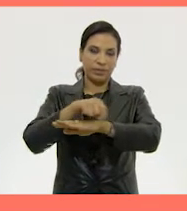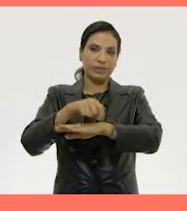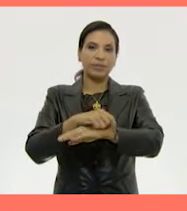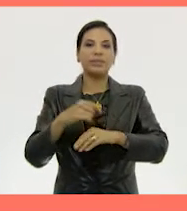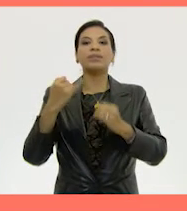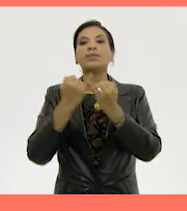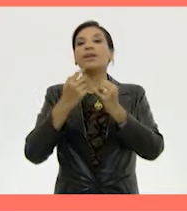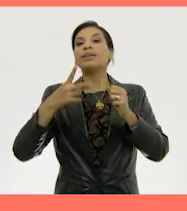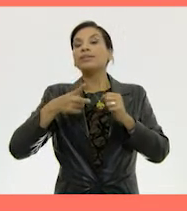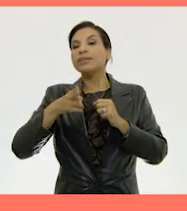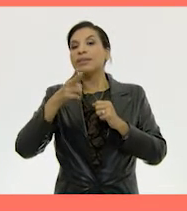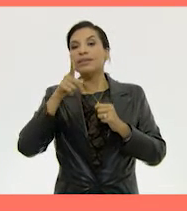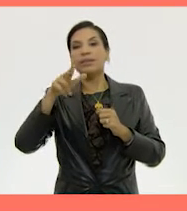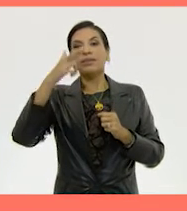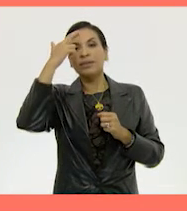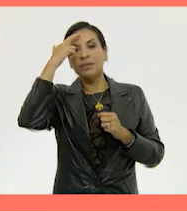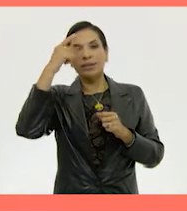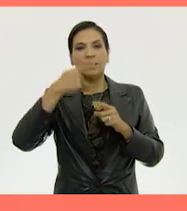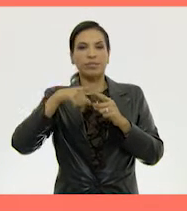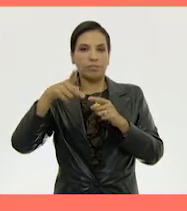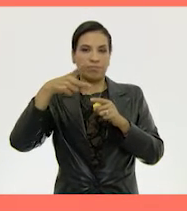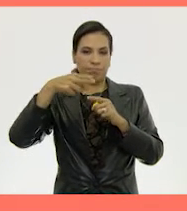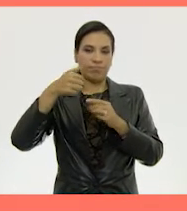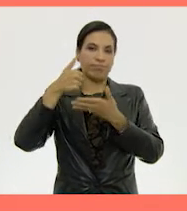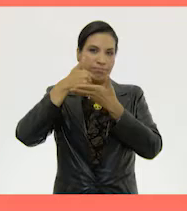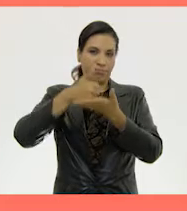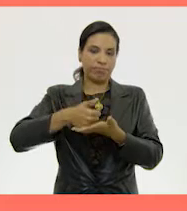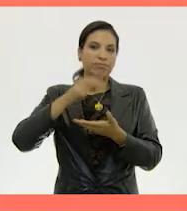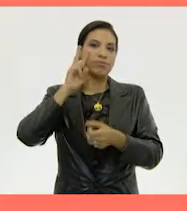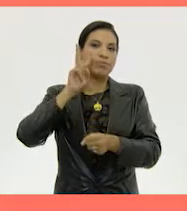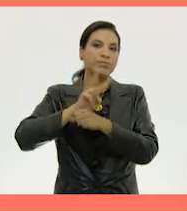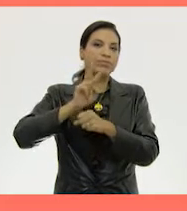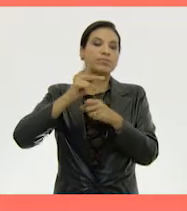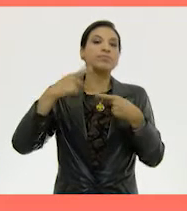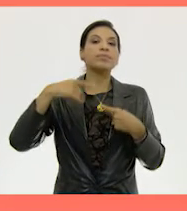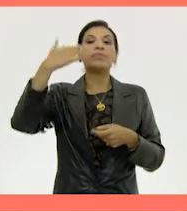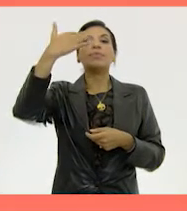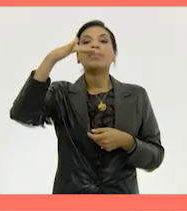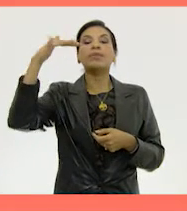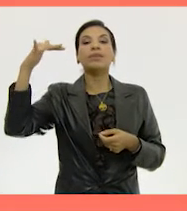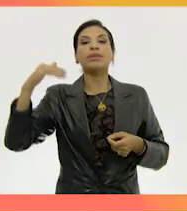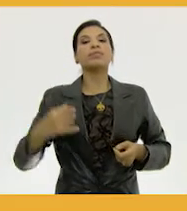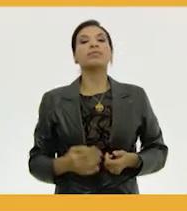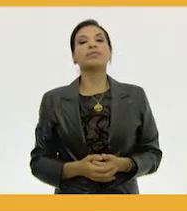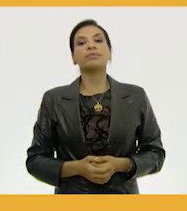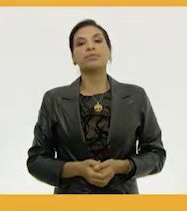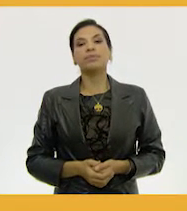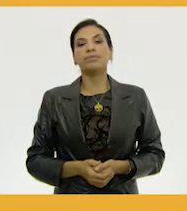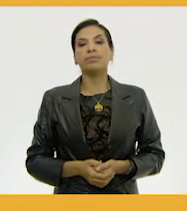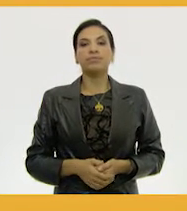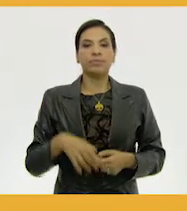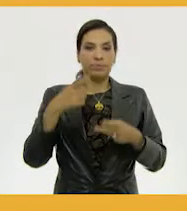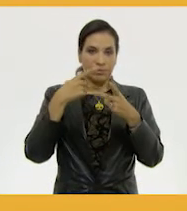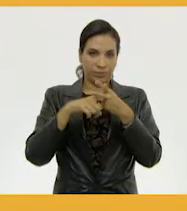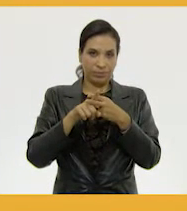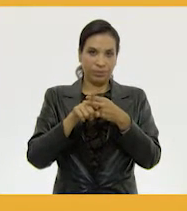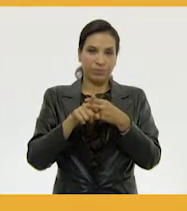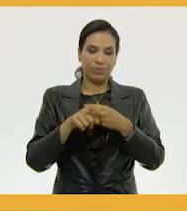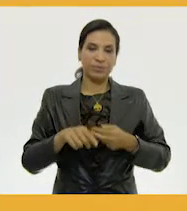y tijeras. Recuerda que la manipulación de estas debe estar supervisada por un adulto.